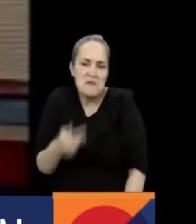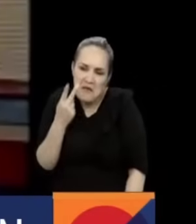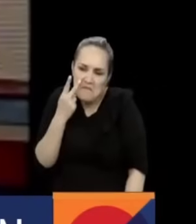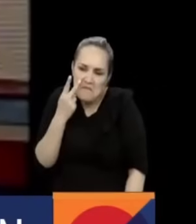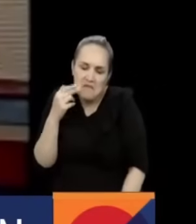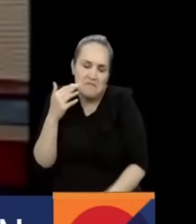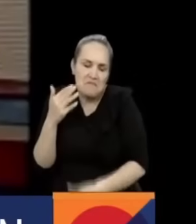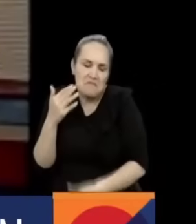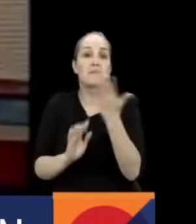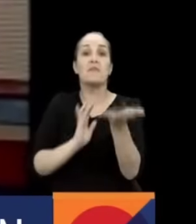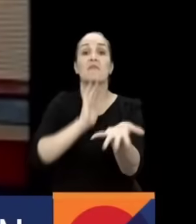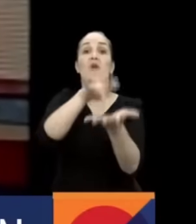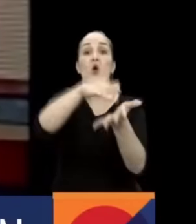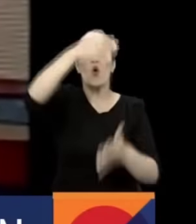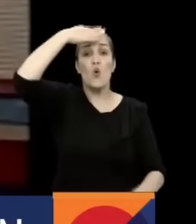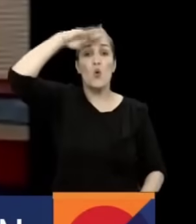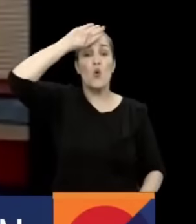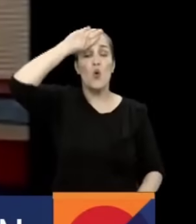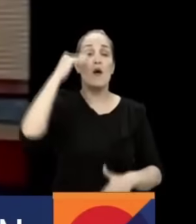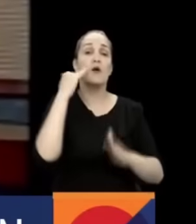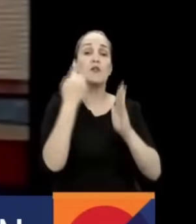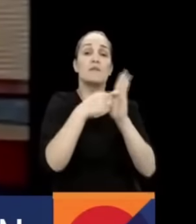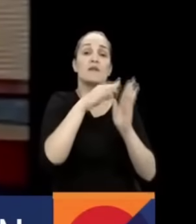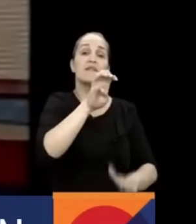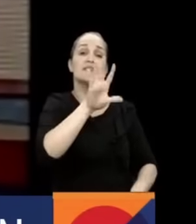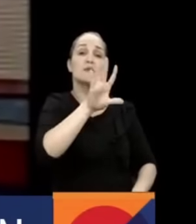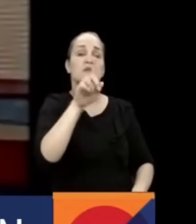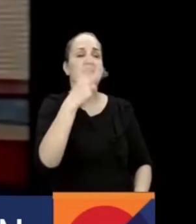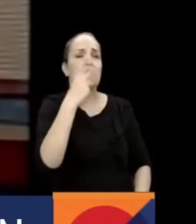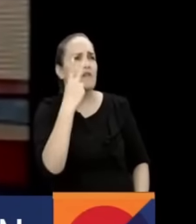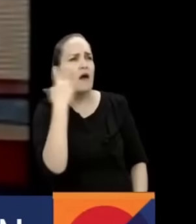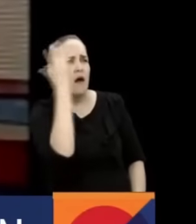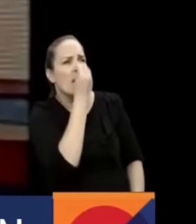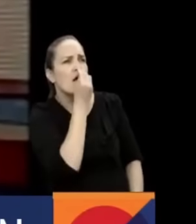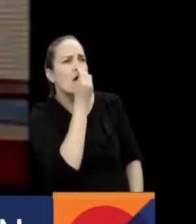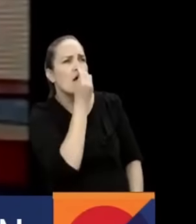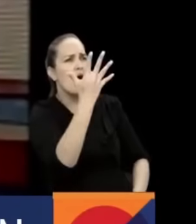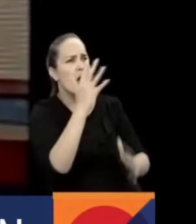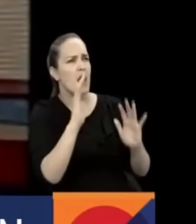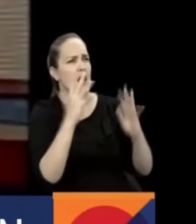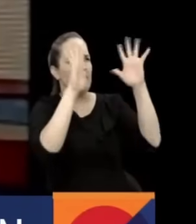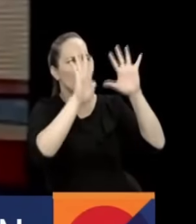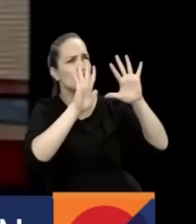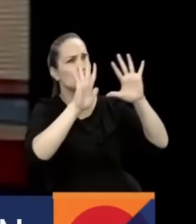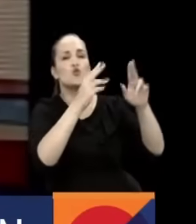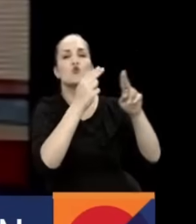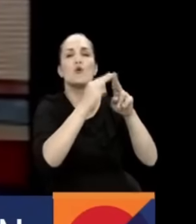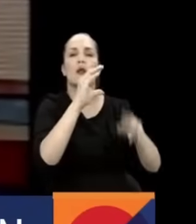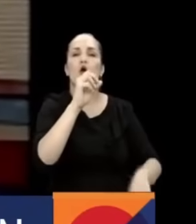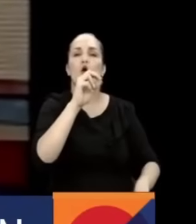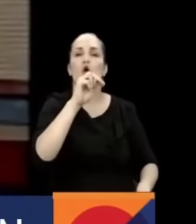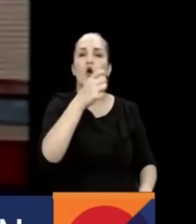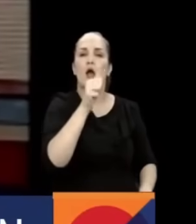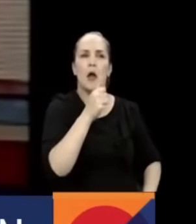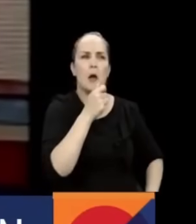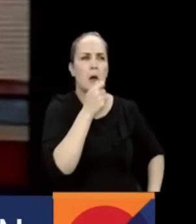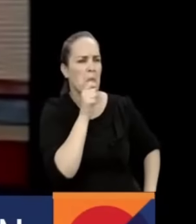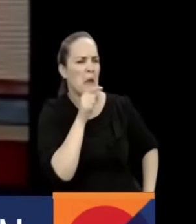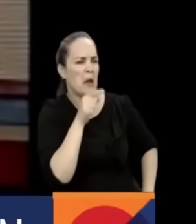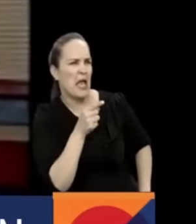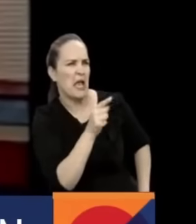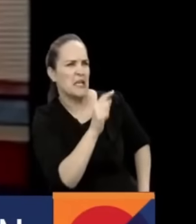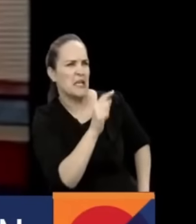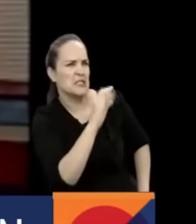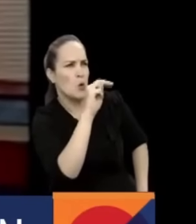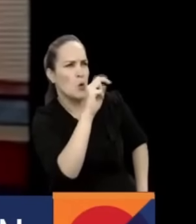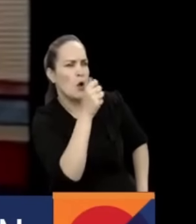yo vi en Cuba en 1951 un espectáculo muy bello en los carnavales que se llama la conga. Entonces averigüé qué era la conga, porque a mí